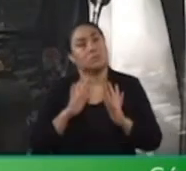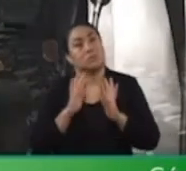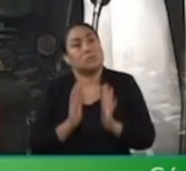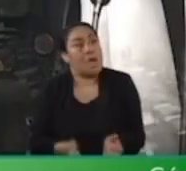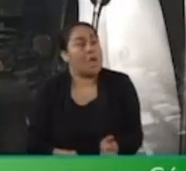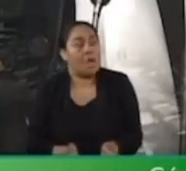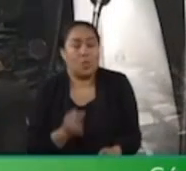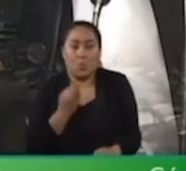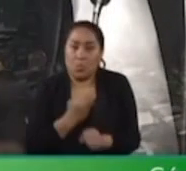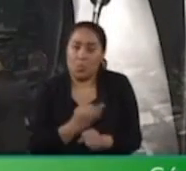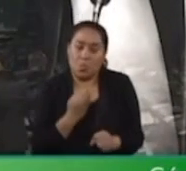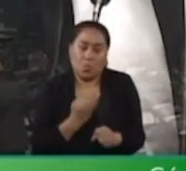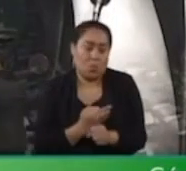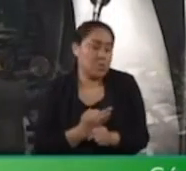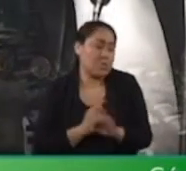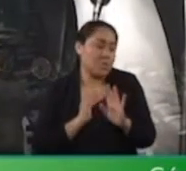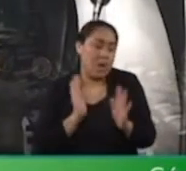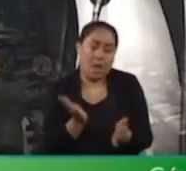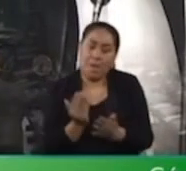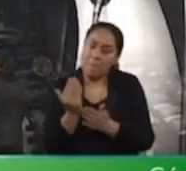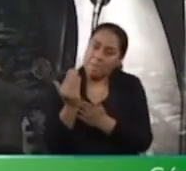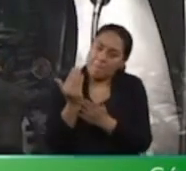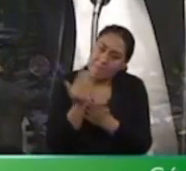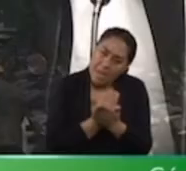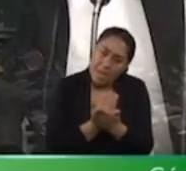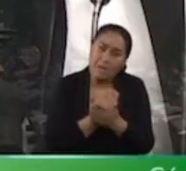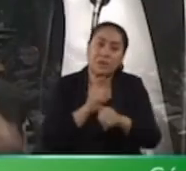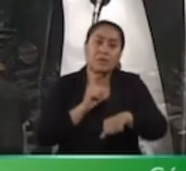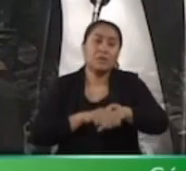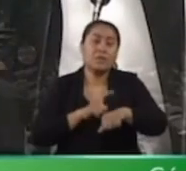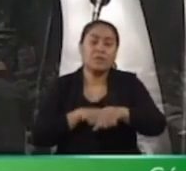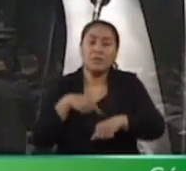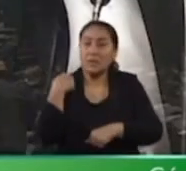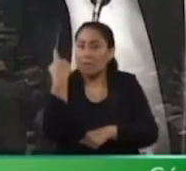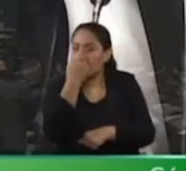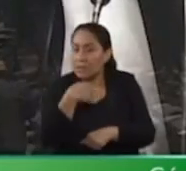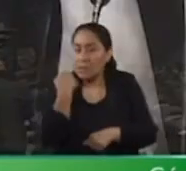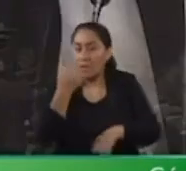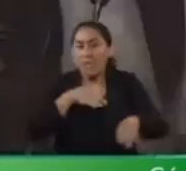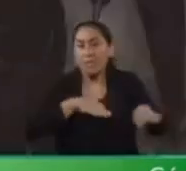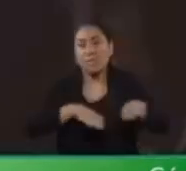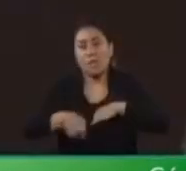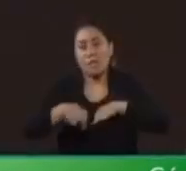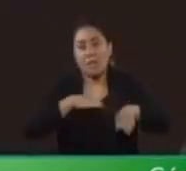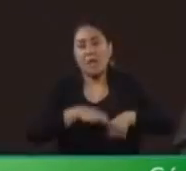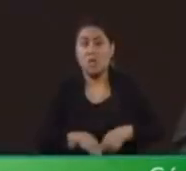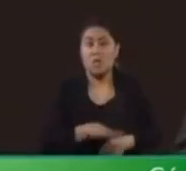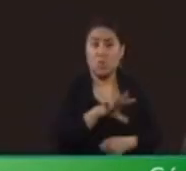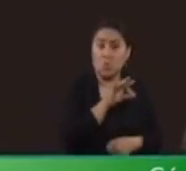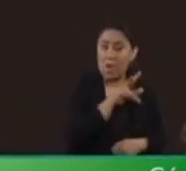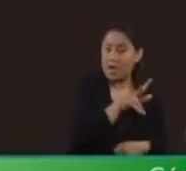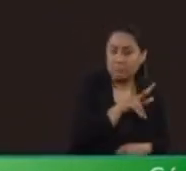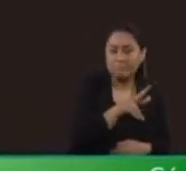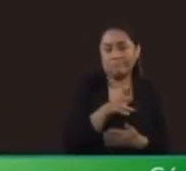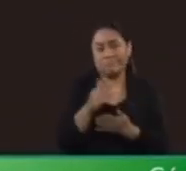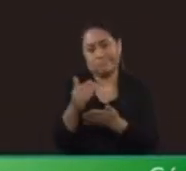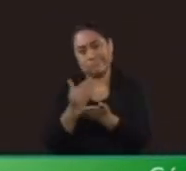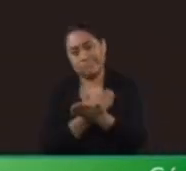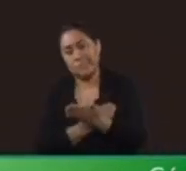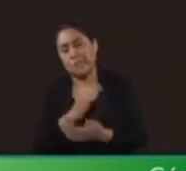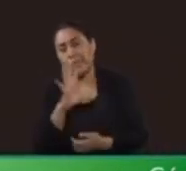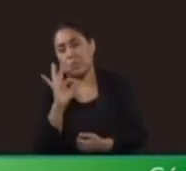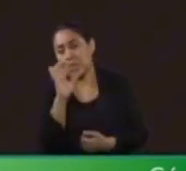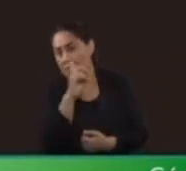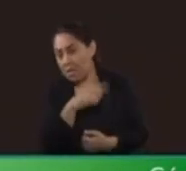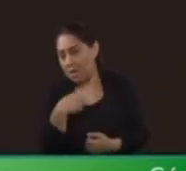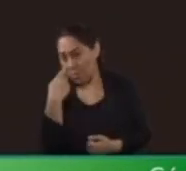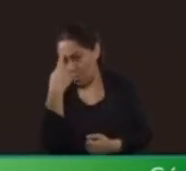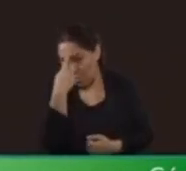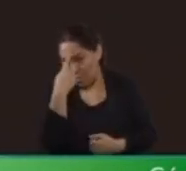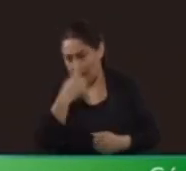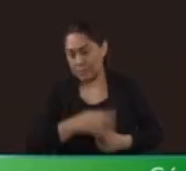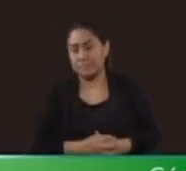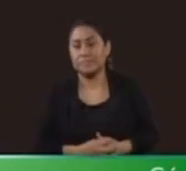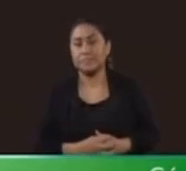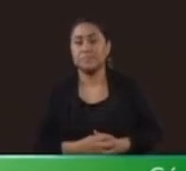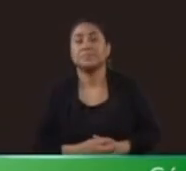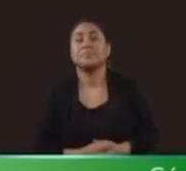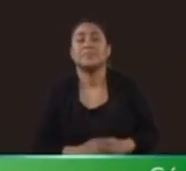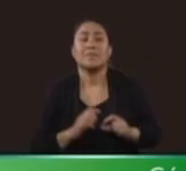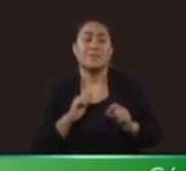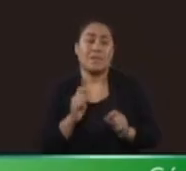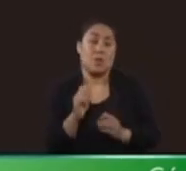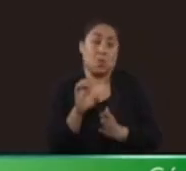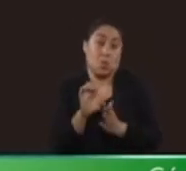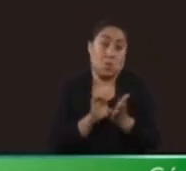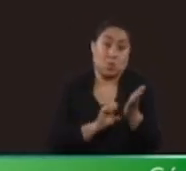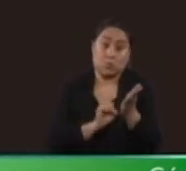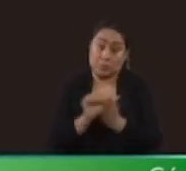a reducir la jornada laboral de 48 a 40 horas las constituciones